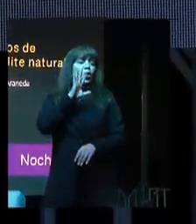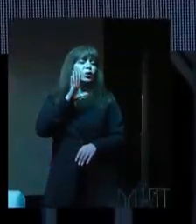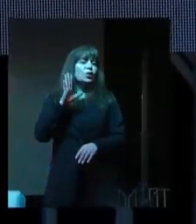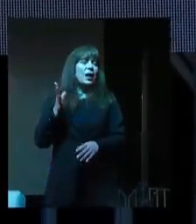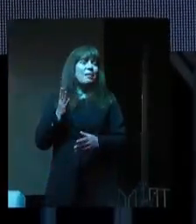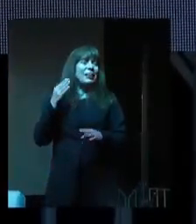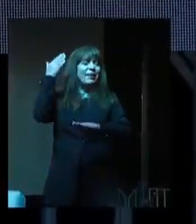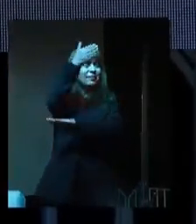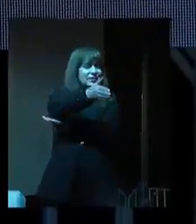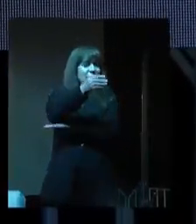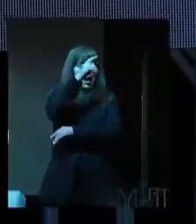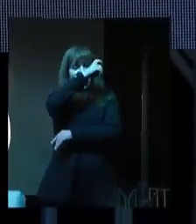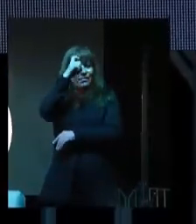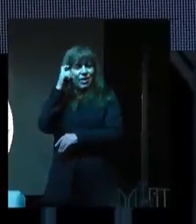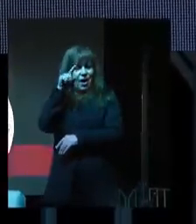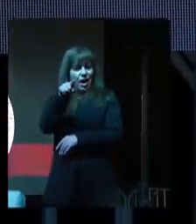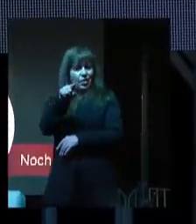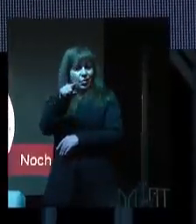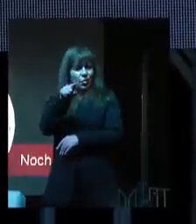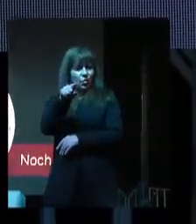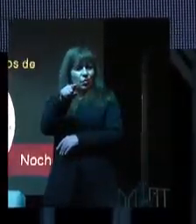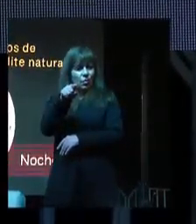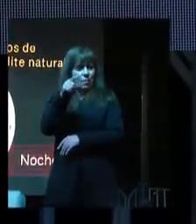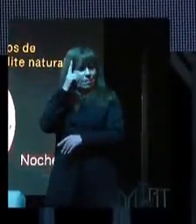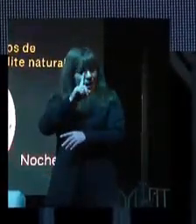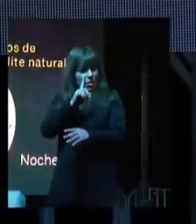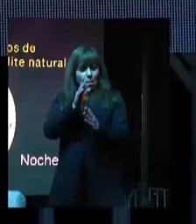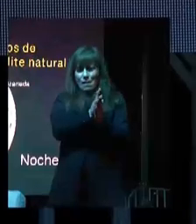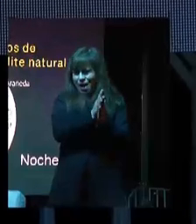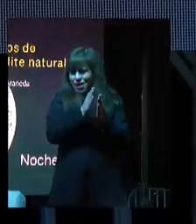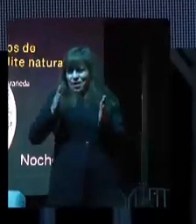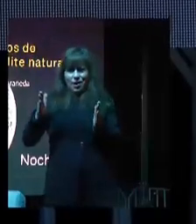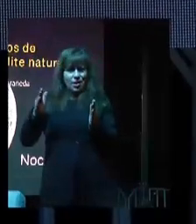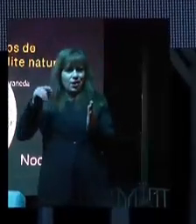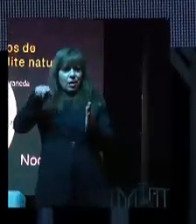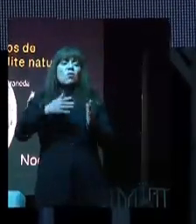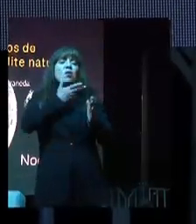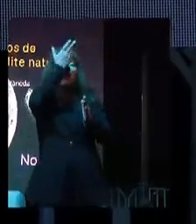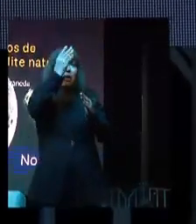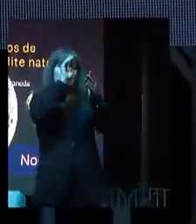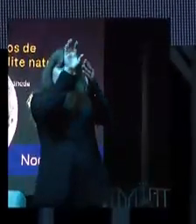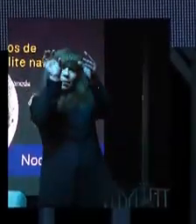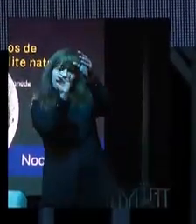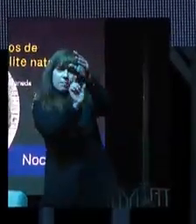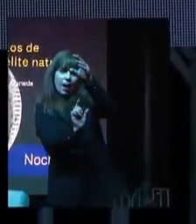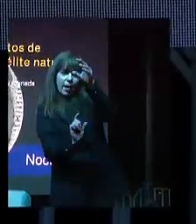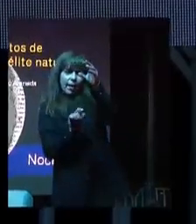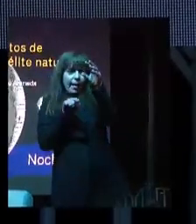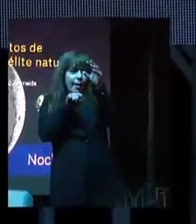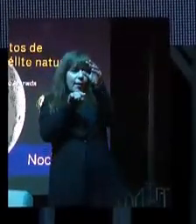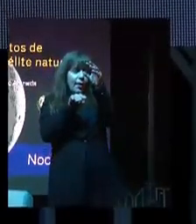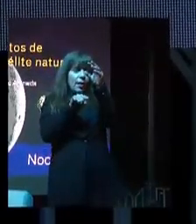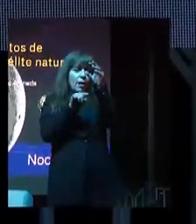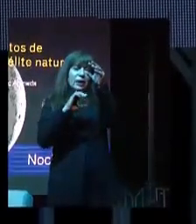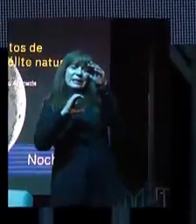en el verano, ir al polo sur. Hay un lugar en el polo sur que se llama como la cúpula